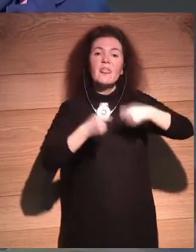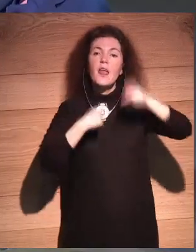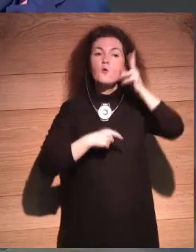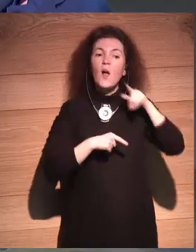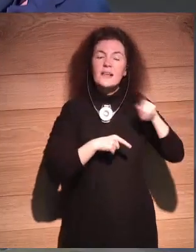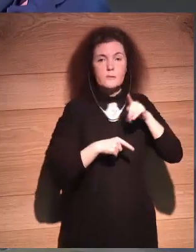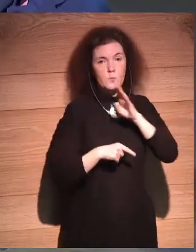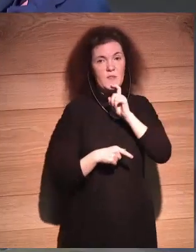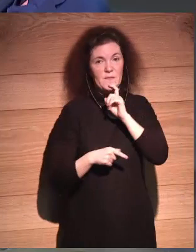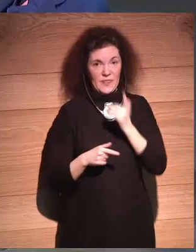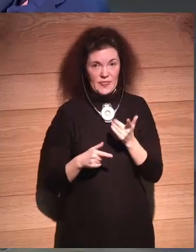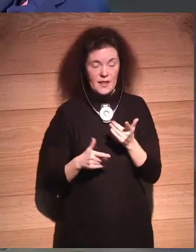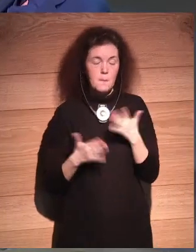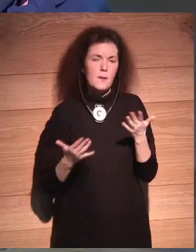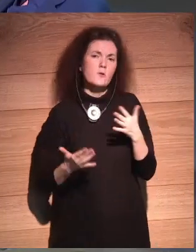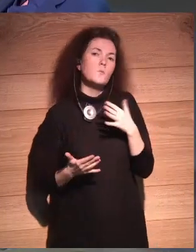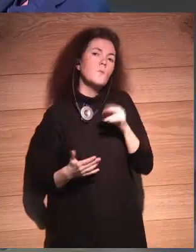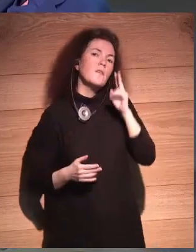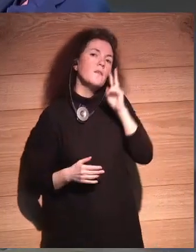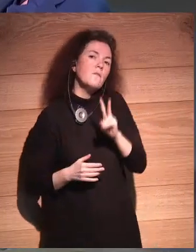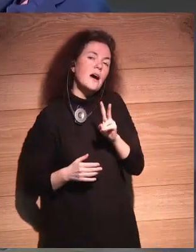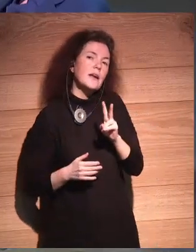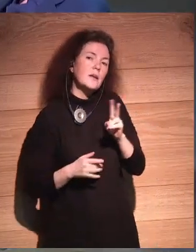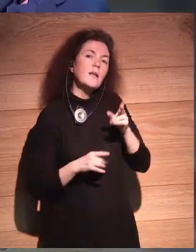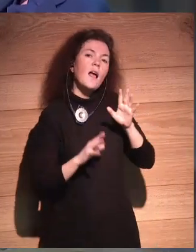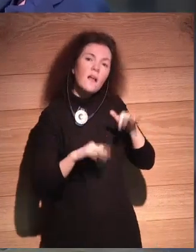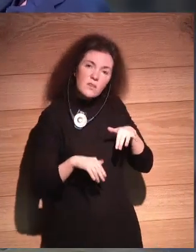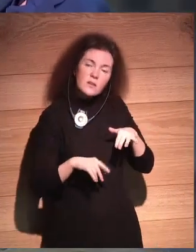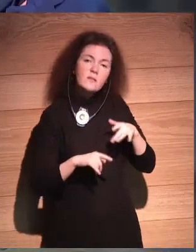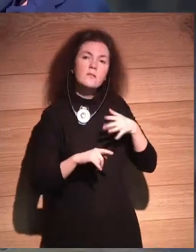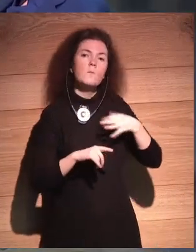lujo. Pero aún así podemos ver que se comercializa